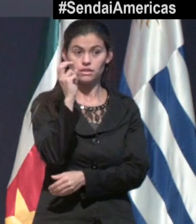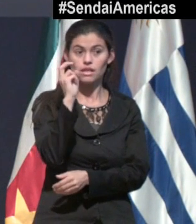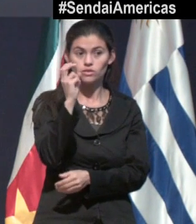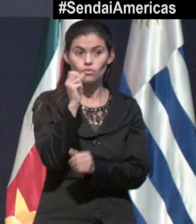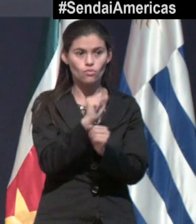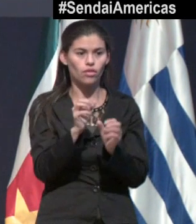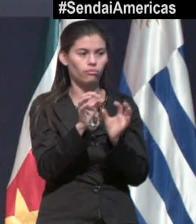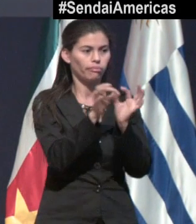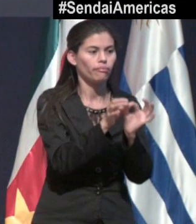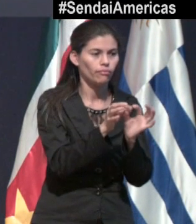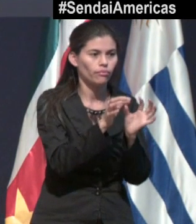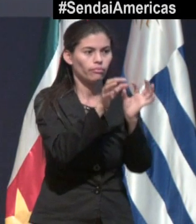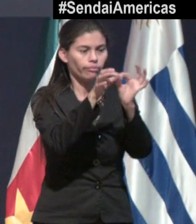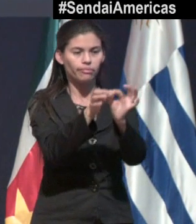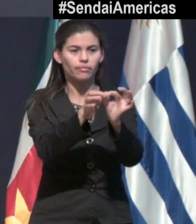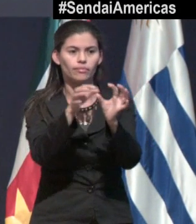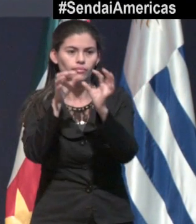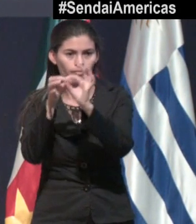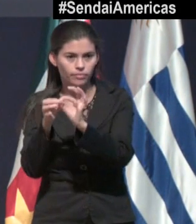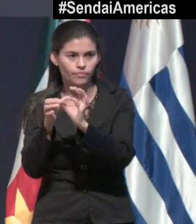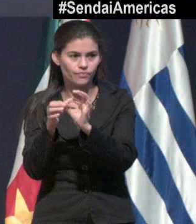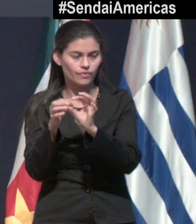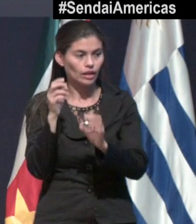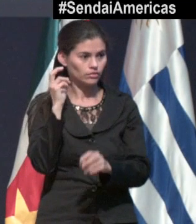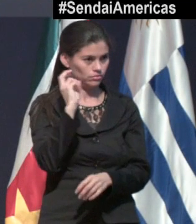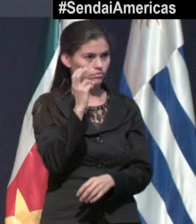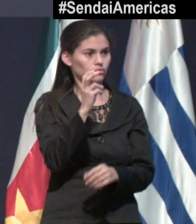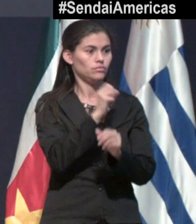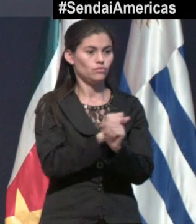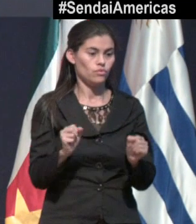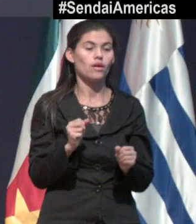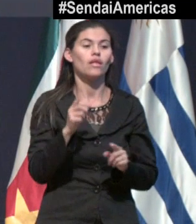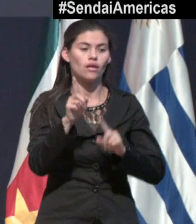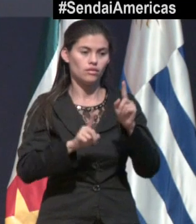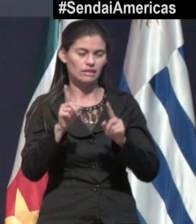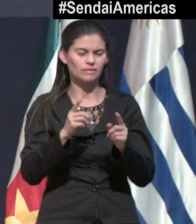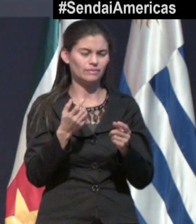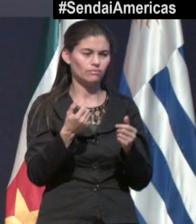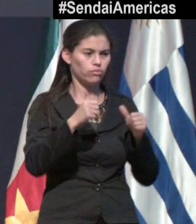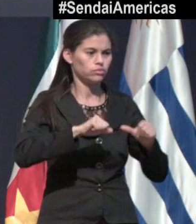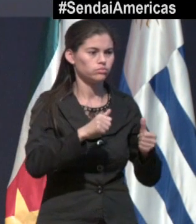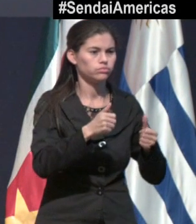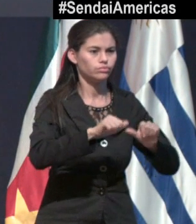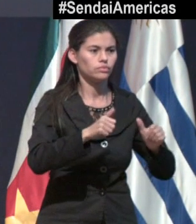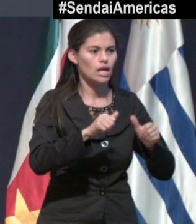desencadena otros, o de desastres sincrónicas, donde suceden varias cosas a la